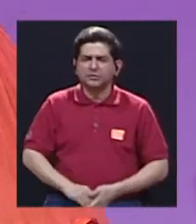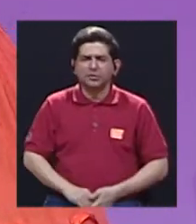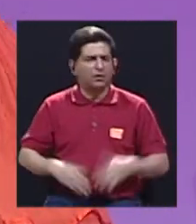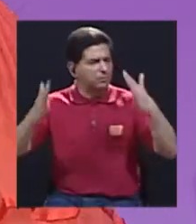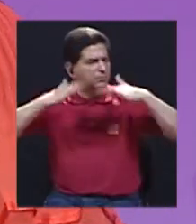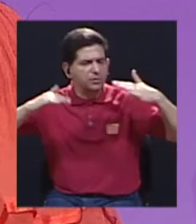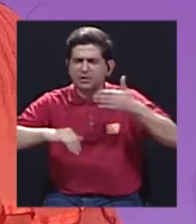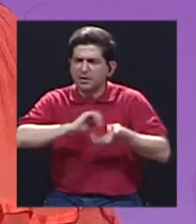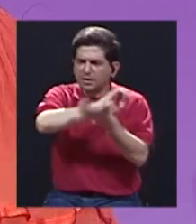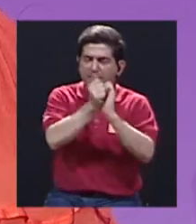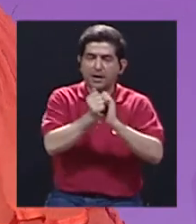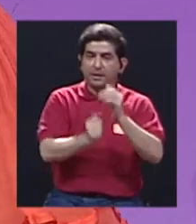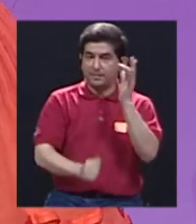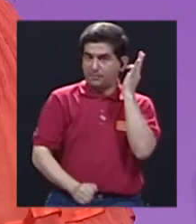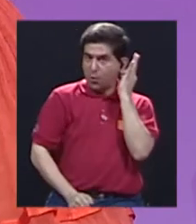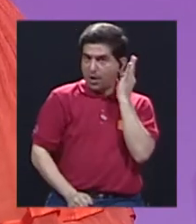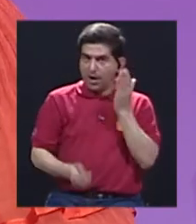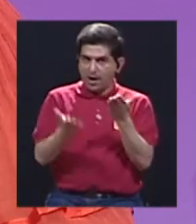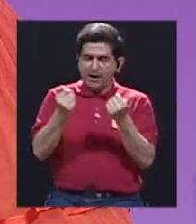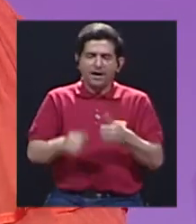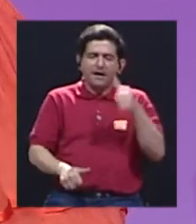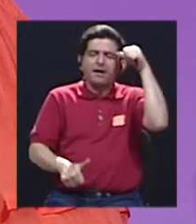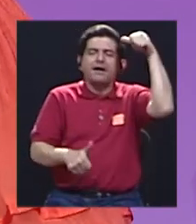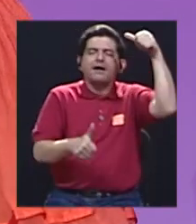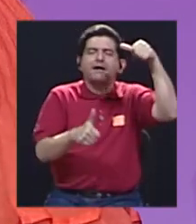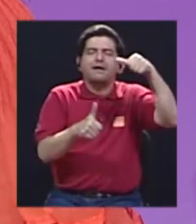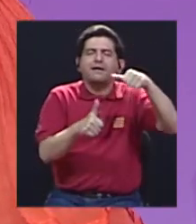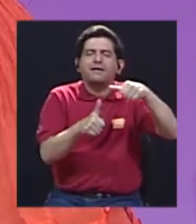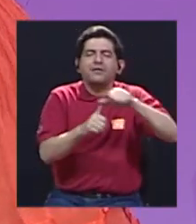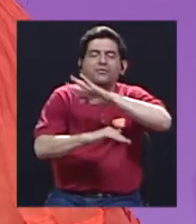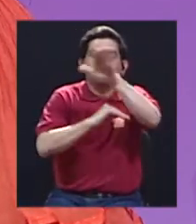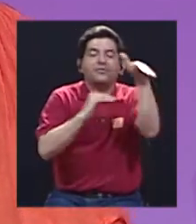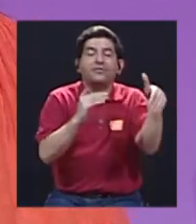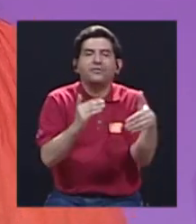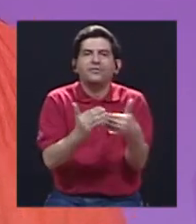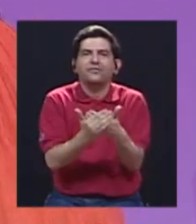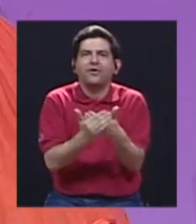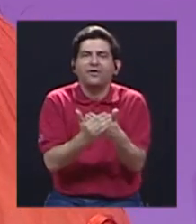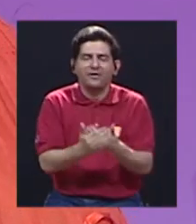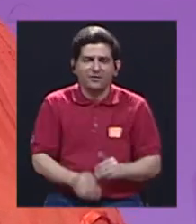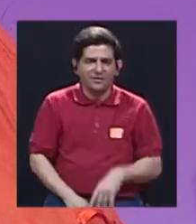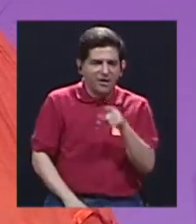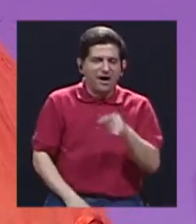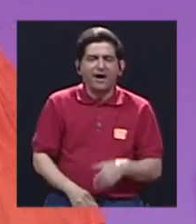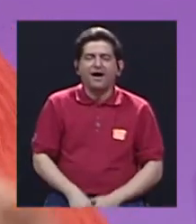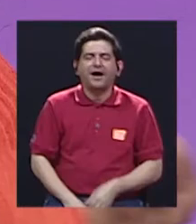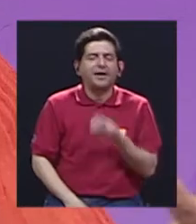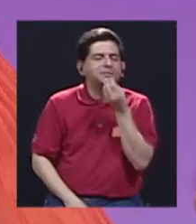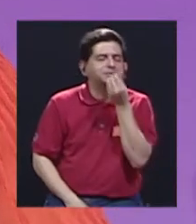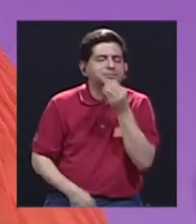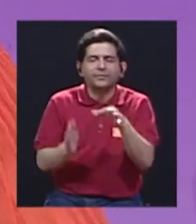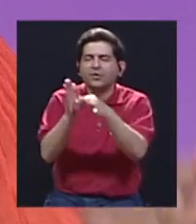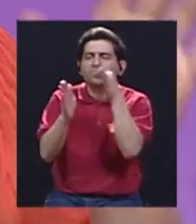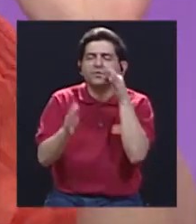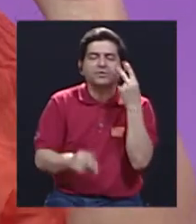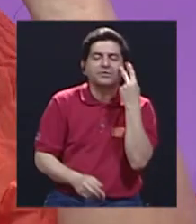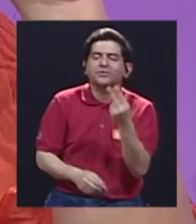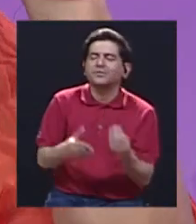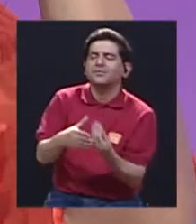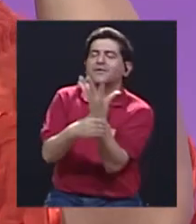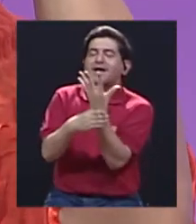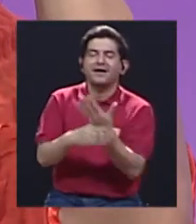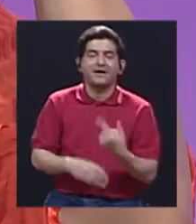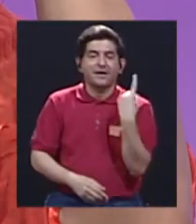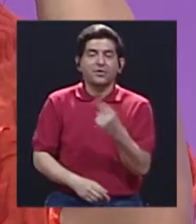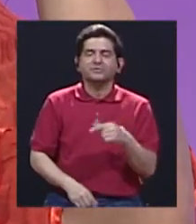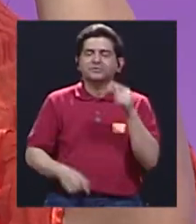climas mujer por su parte quería memorizarlo todo y se la pasaba probando las frutas mirando las flores porque ella quería